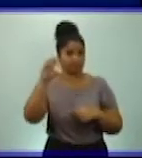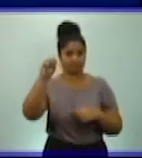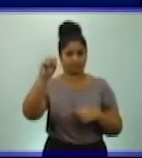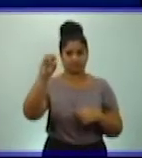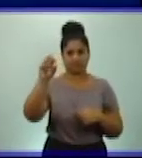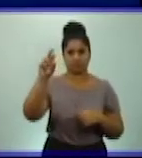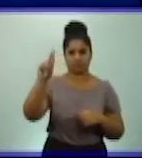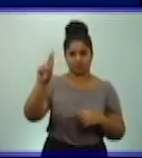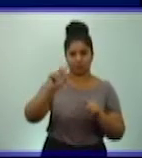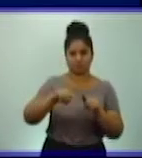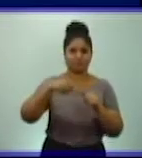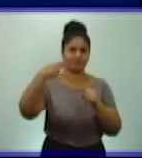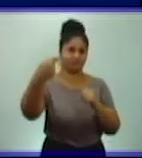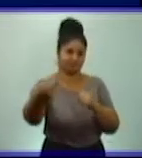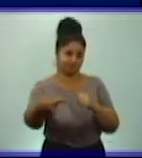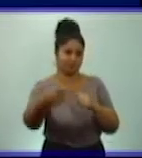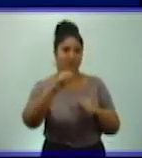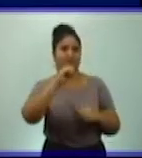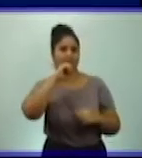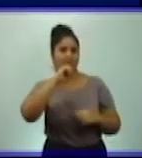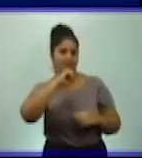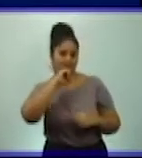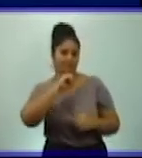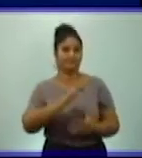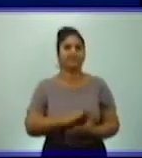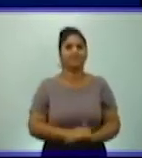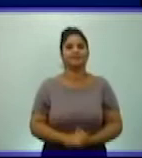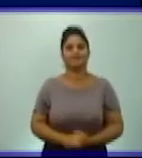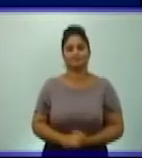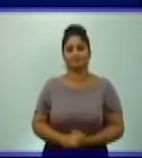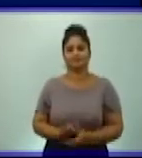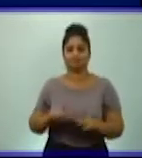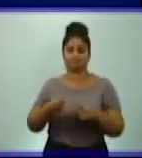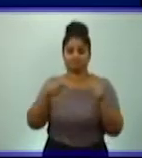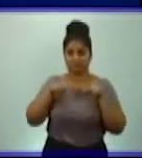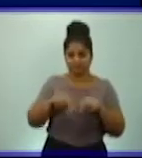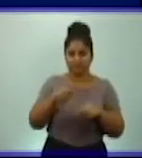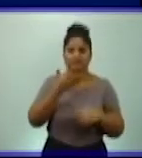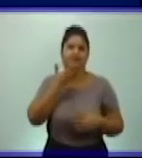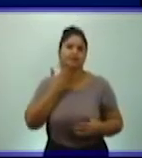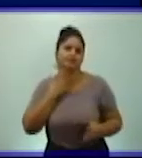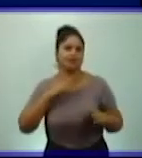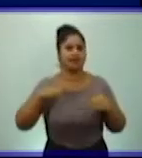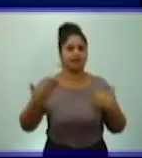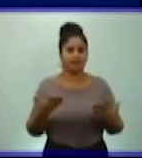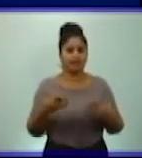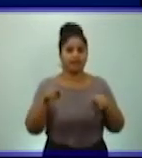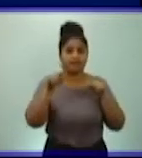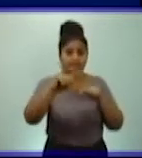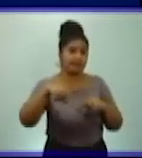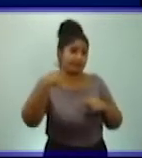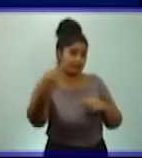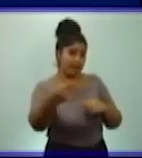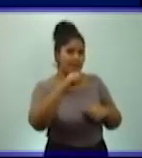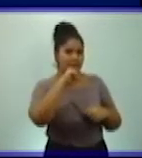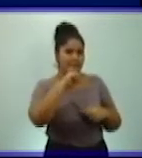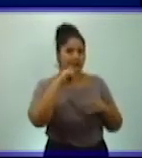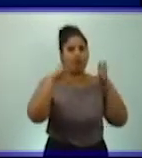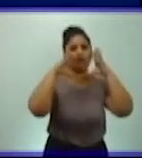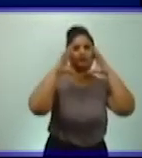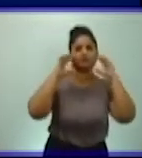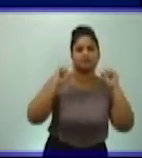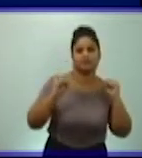el amor venció. Pero, ¿cómo logró vencer el amor? Por supuesto, con